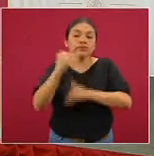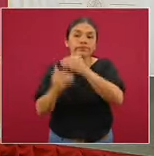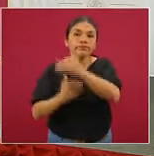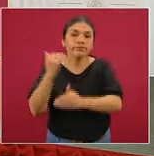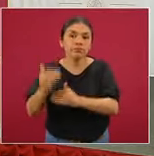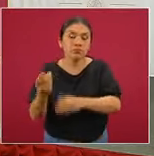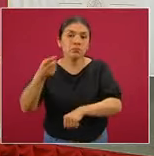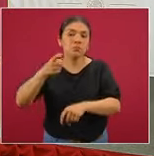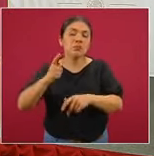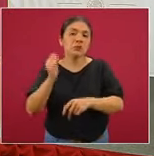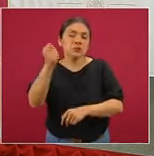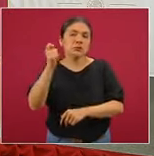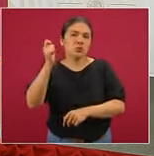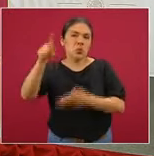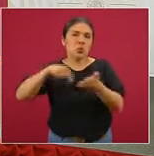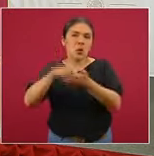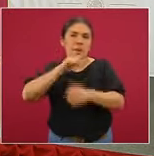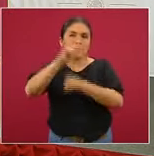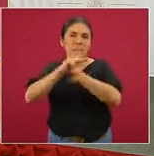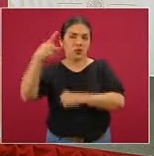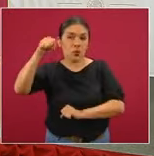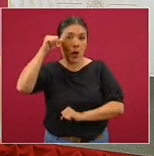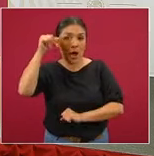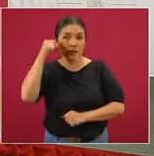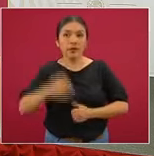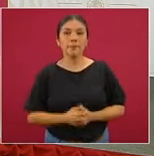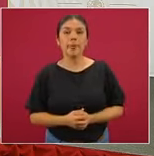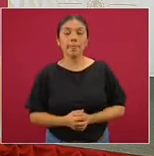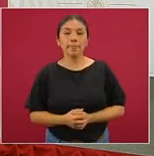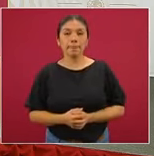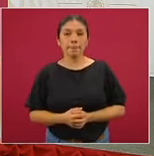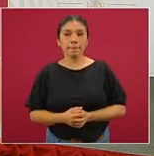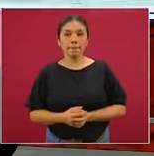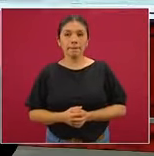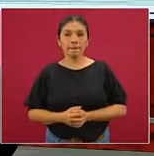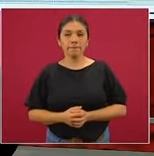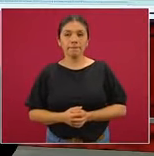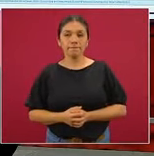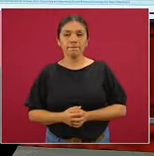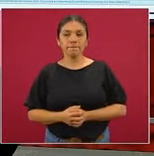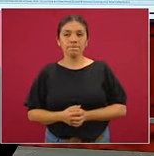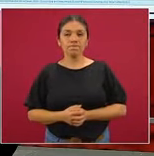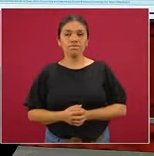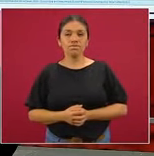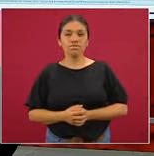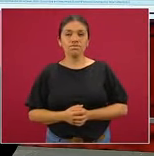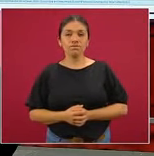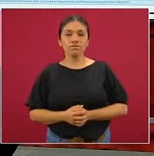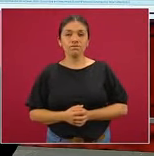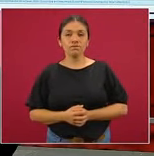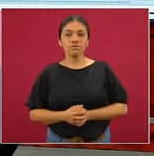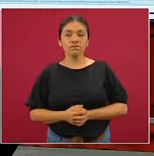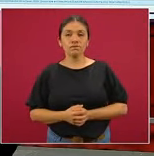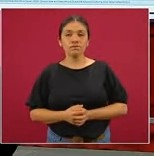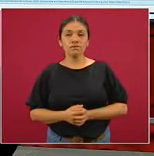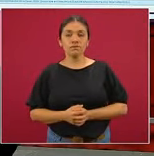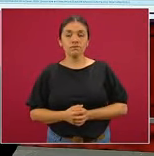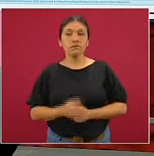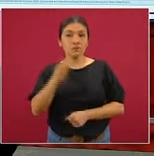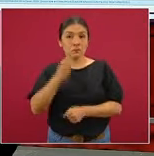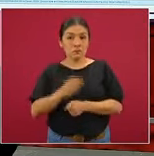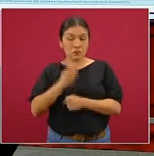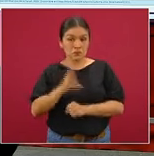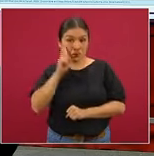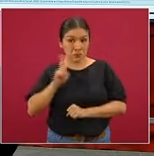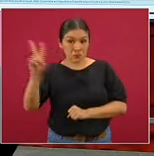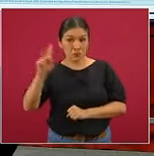los principales territorios o países de Asia. Veamos la siguiente diapositiva. Aquí tenemos prácticamente